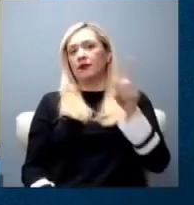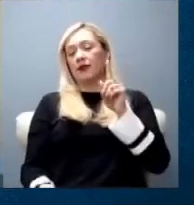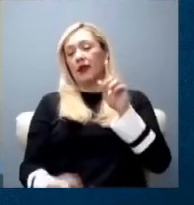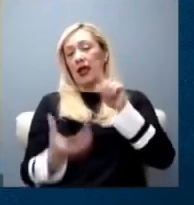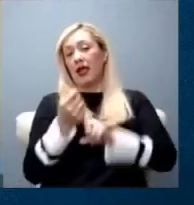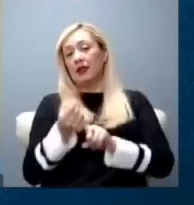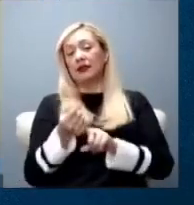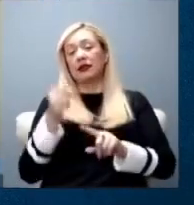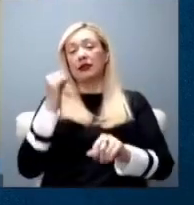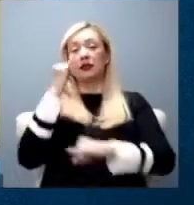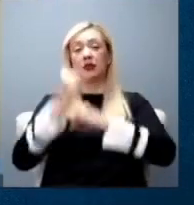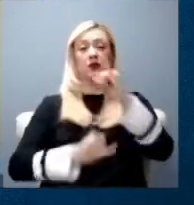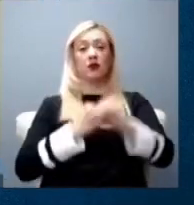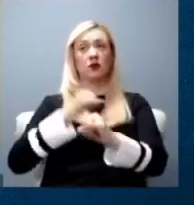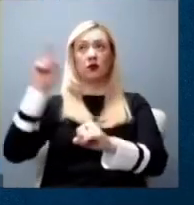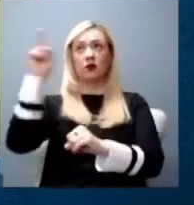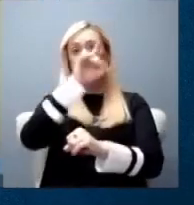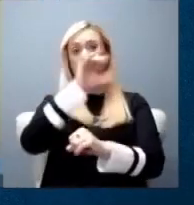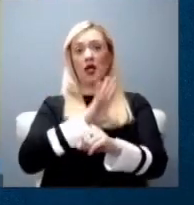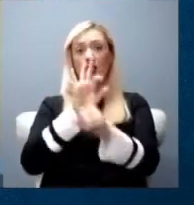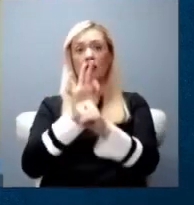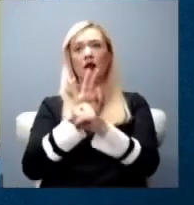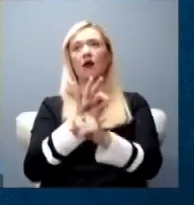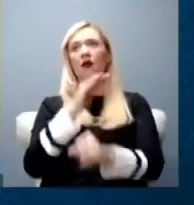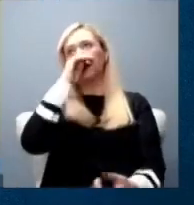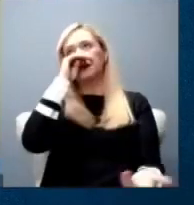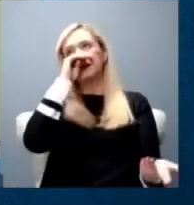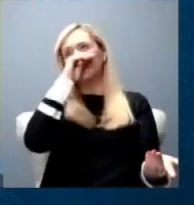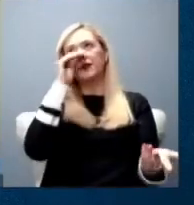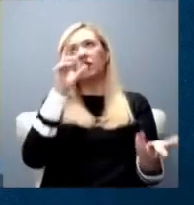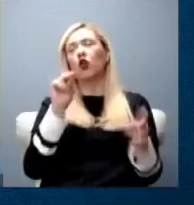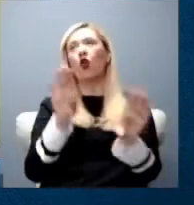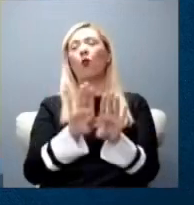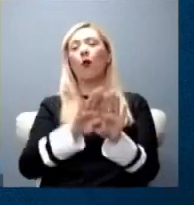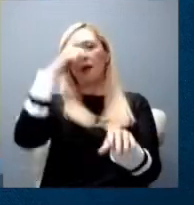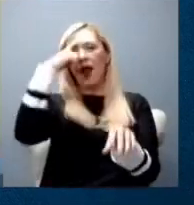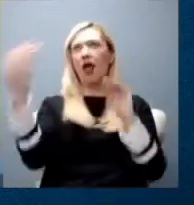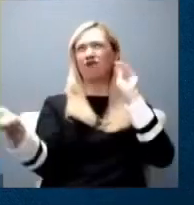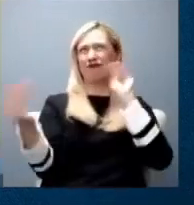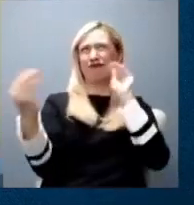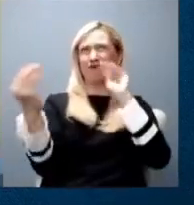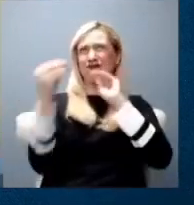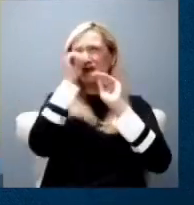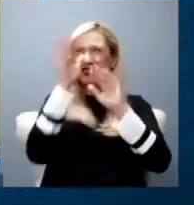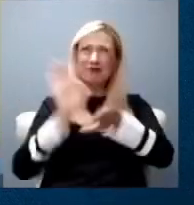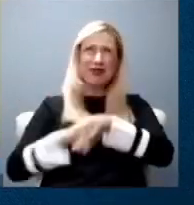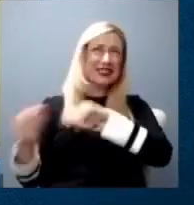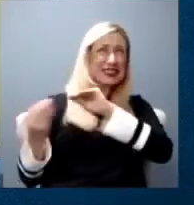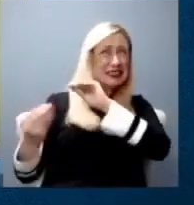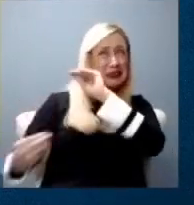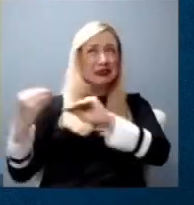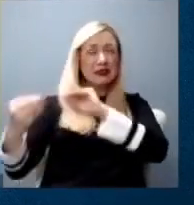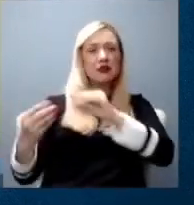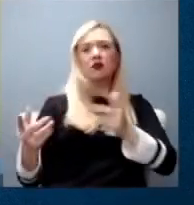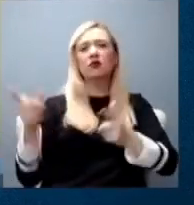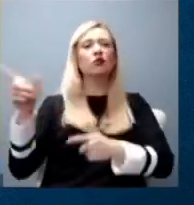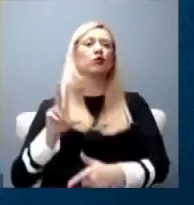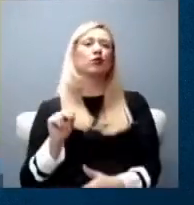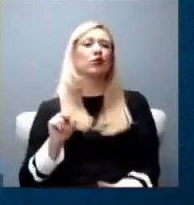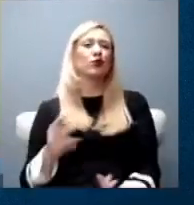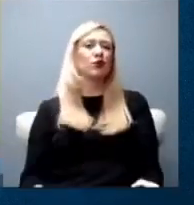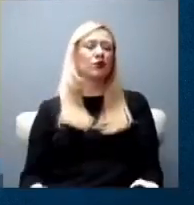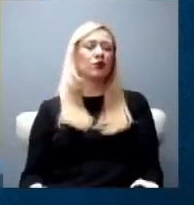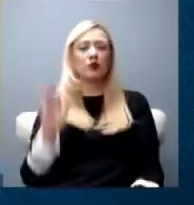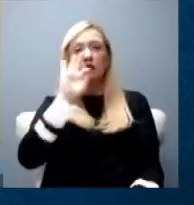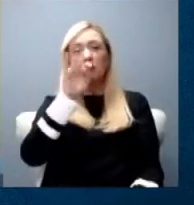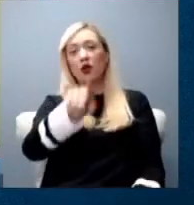internacionales de protección no tienen una naturaleza de cortes de apelaciones, en donde las personas, digamos, porque no están conformes con